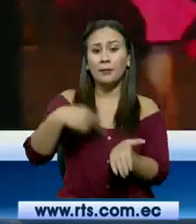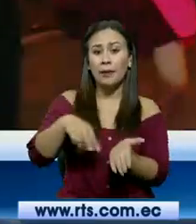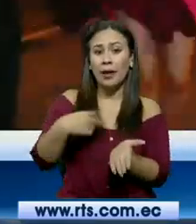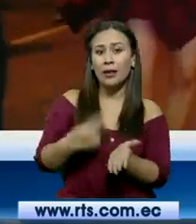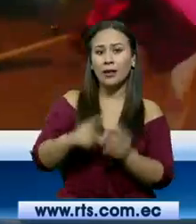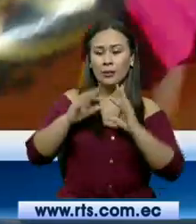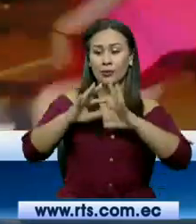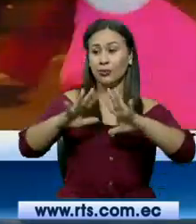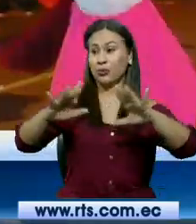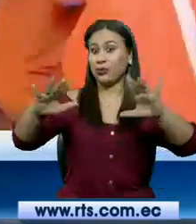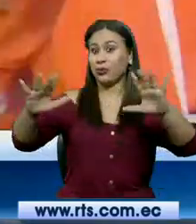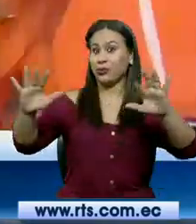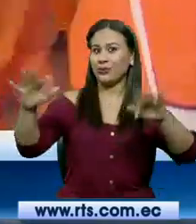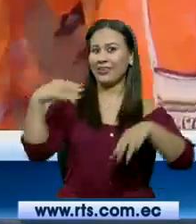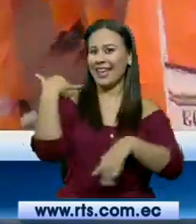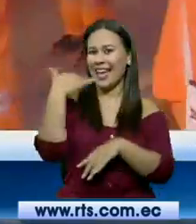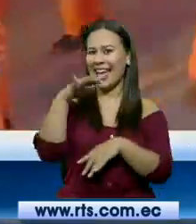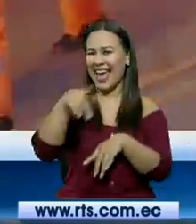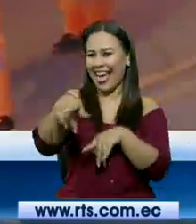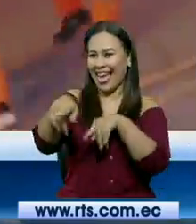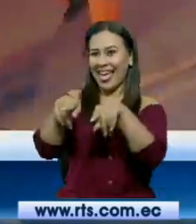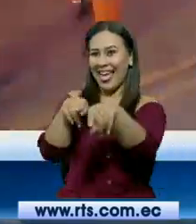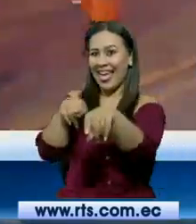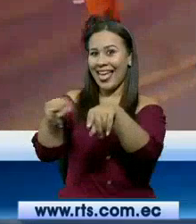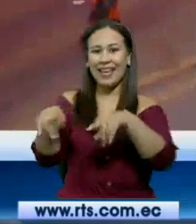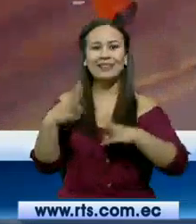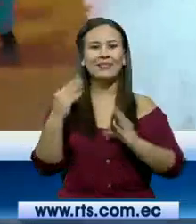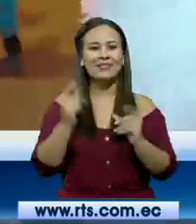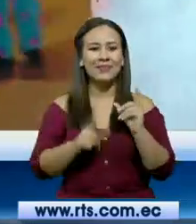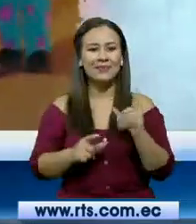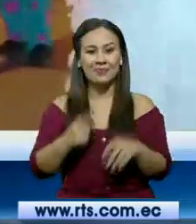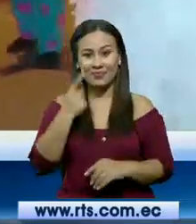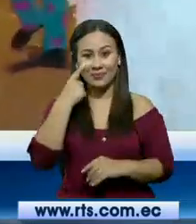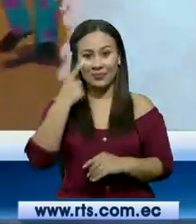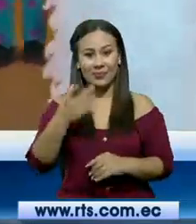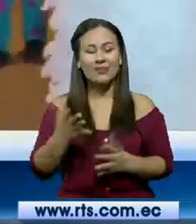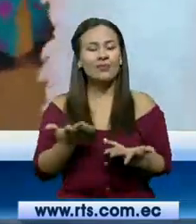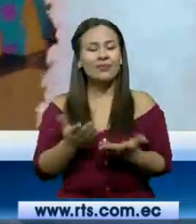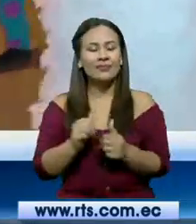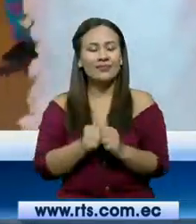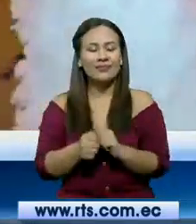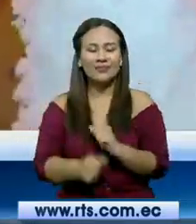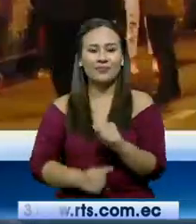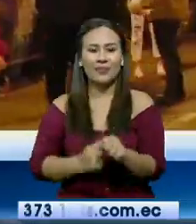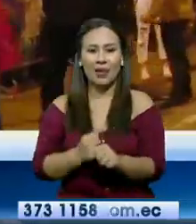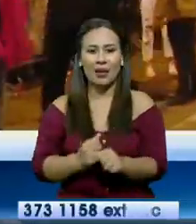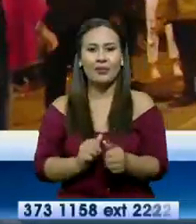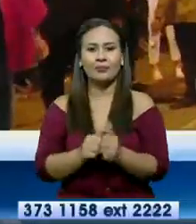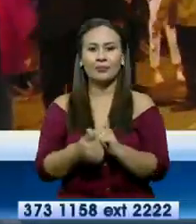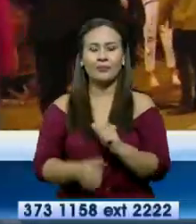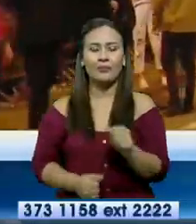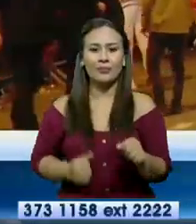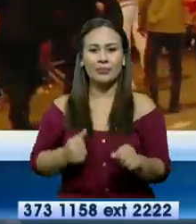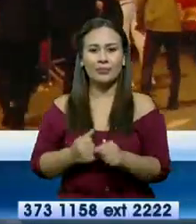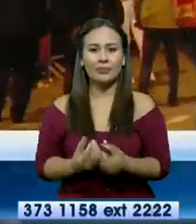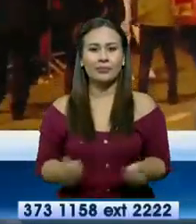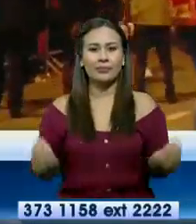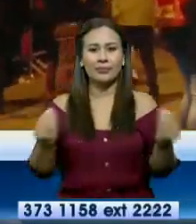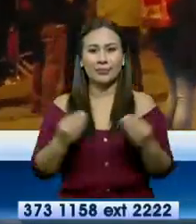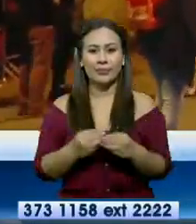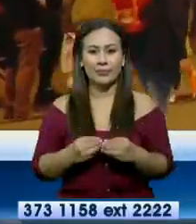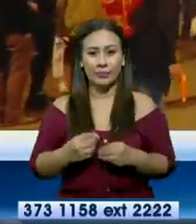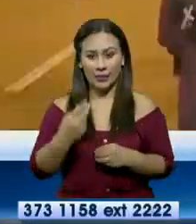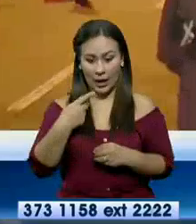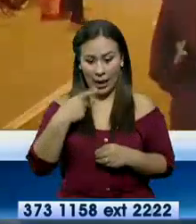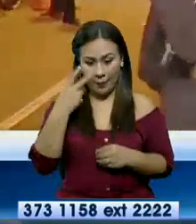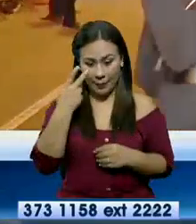magia, humor y sátira. Despogue popular que alivia lo vivido en cada año que pasa, como sacudiendo las penas para volver a